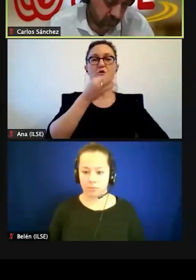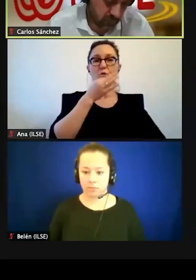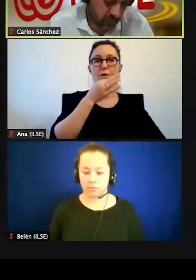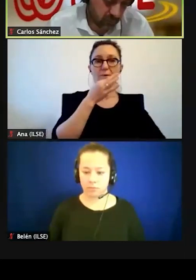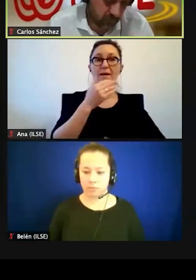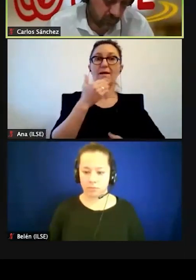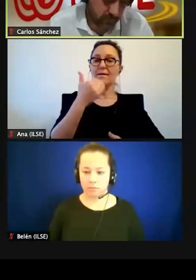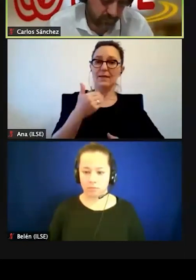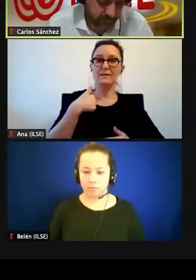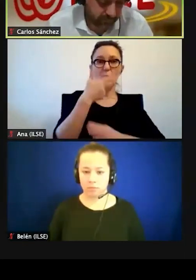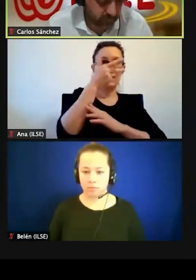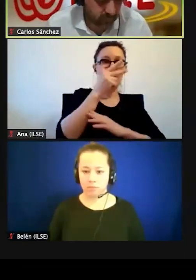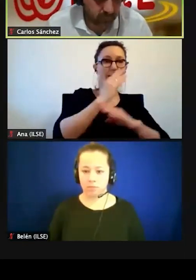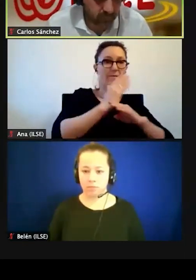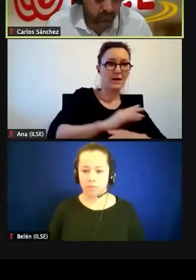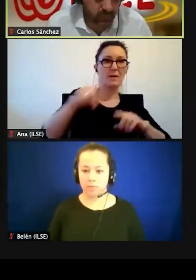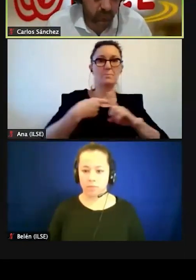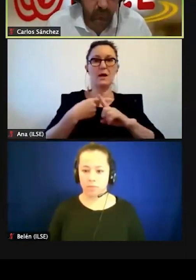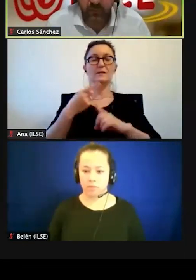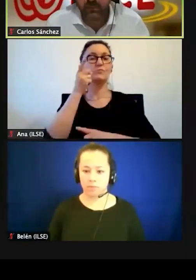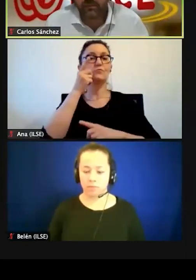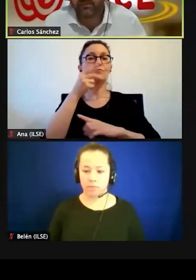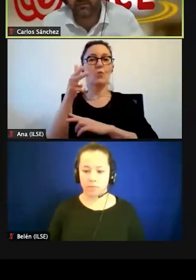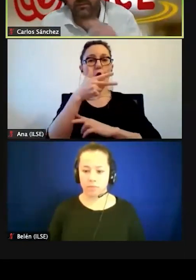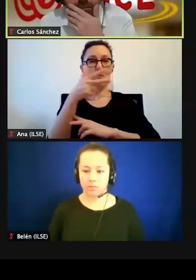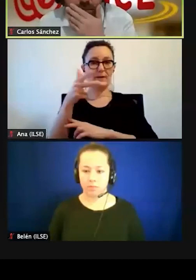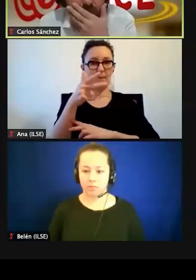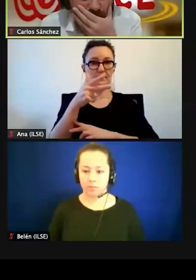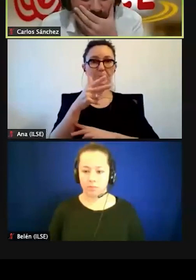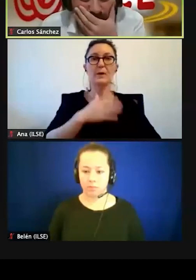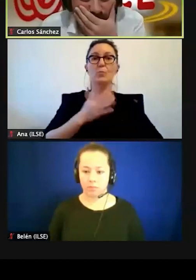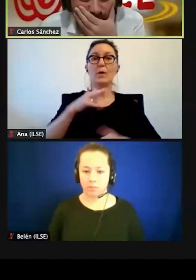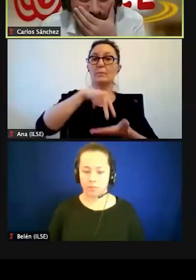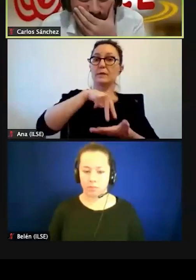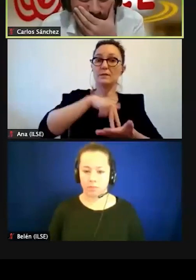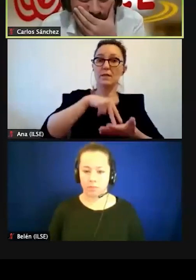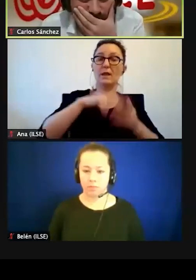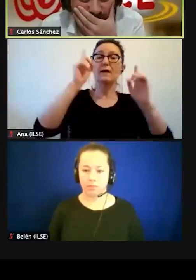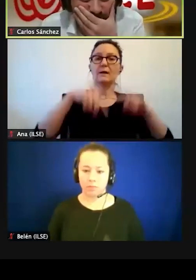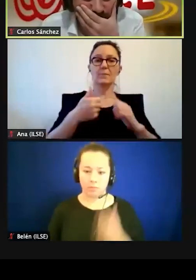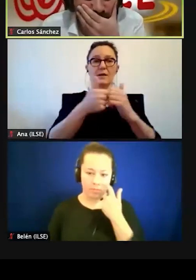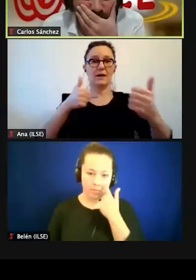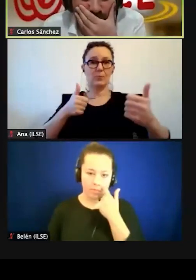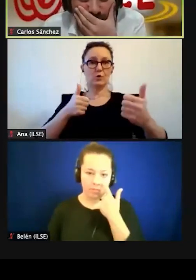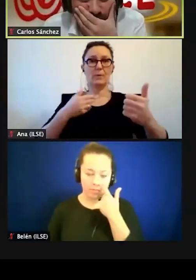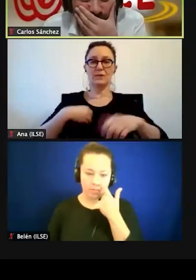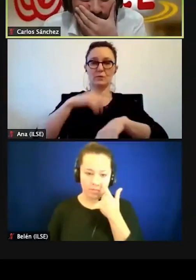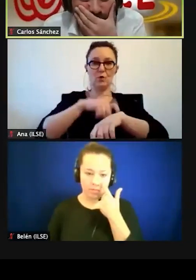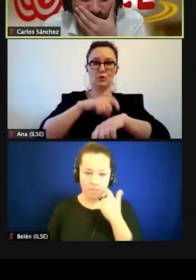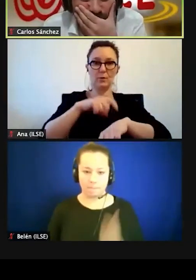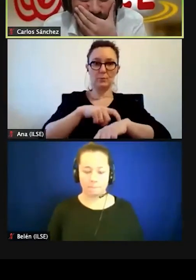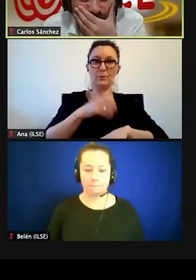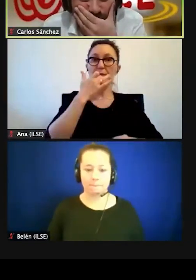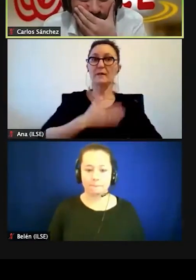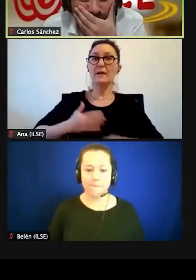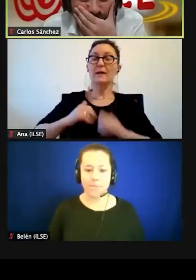seguimiento activo del ponente. Puede ser utilizado de manera presencial y remota simultáneamente, para poder seguir las